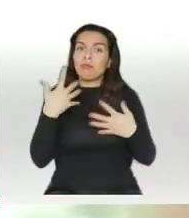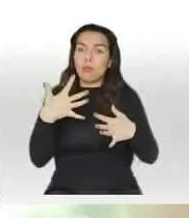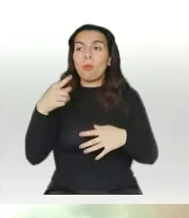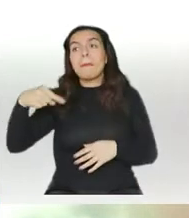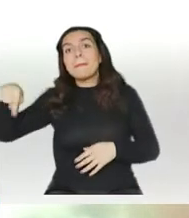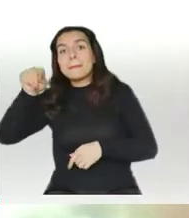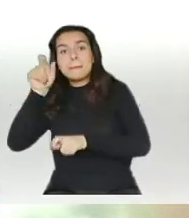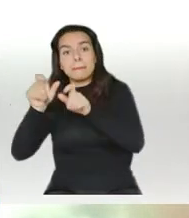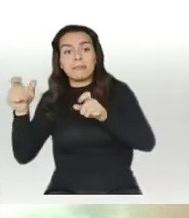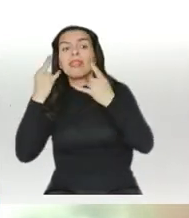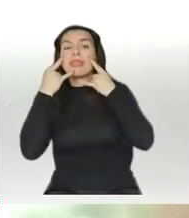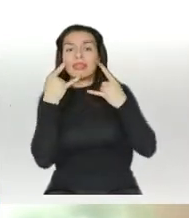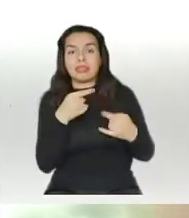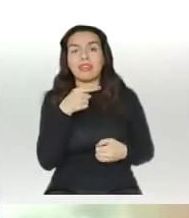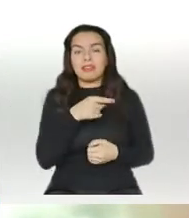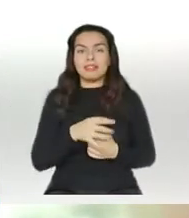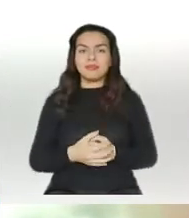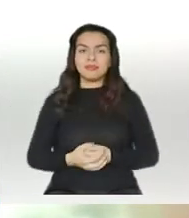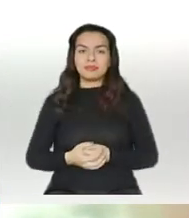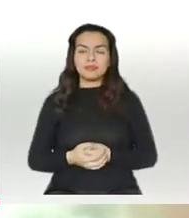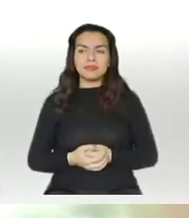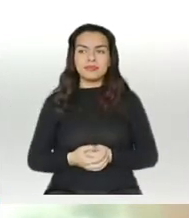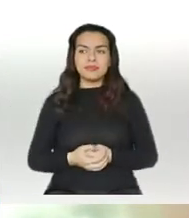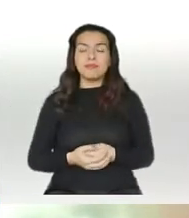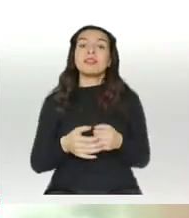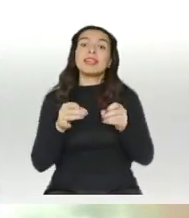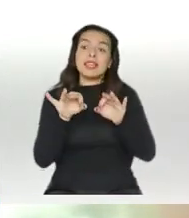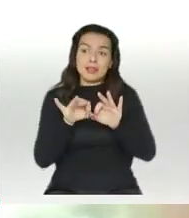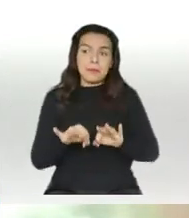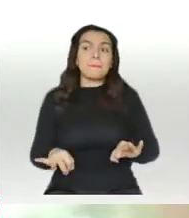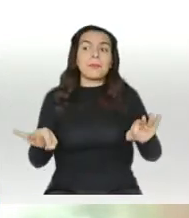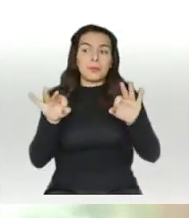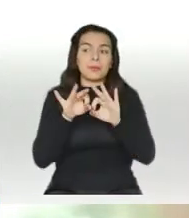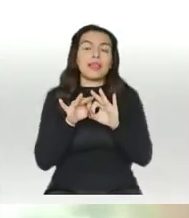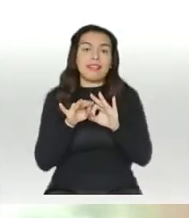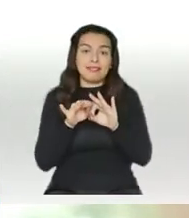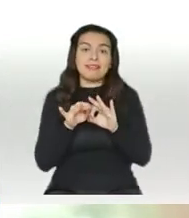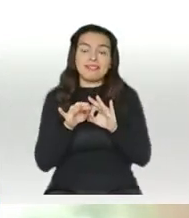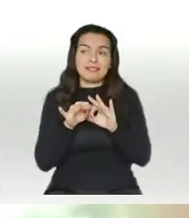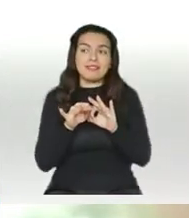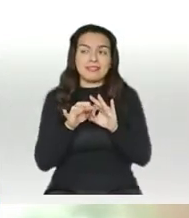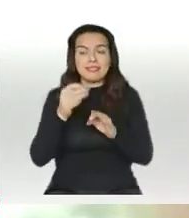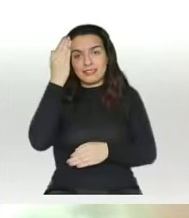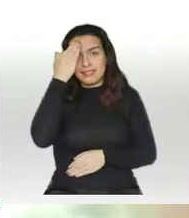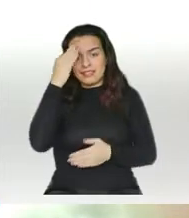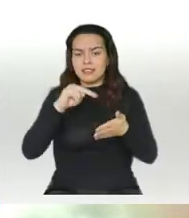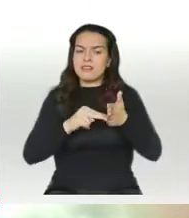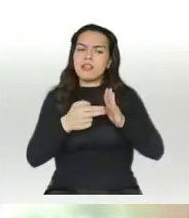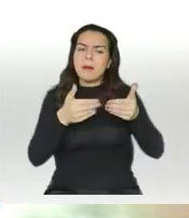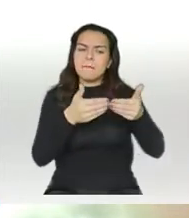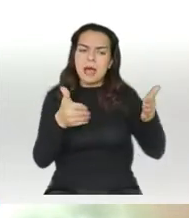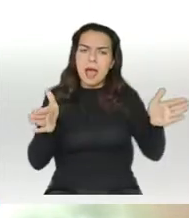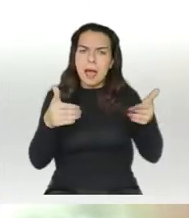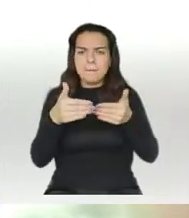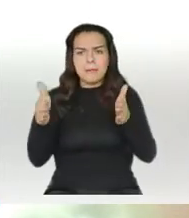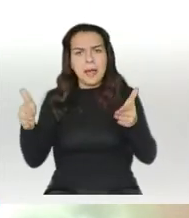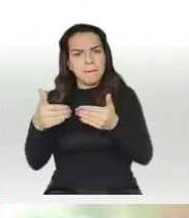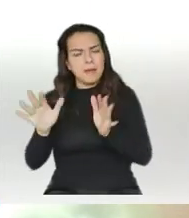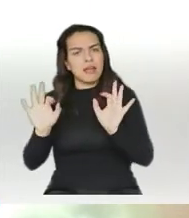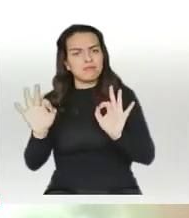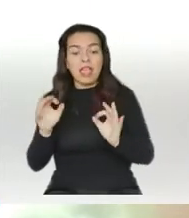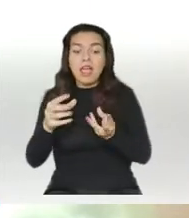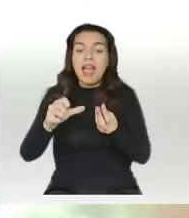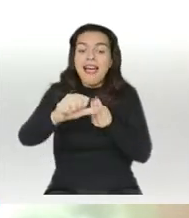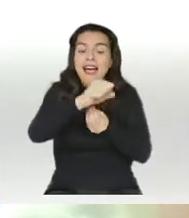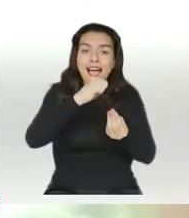algo muy importante, que nos abre muchos caminos y bueno, que la Liga Femenina también es muy